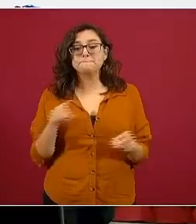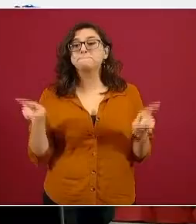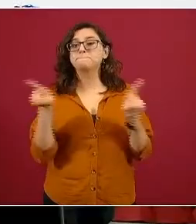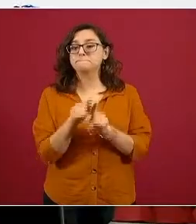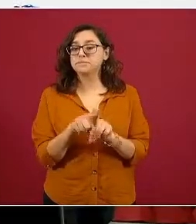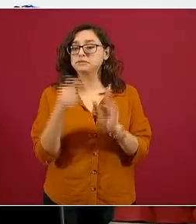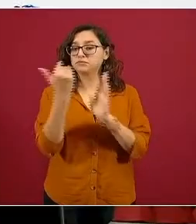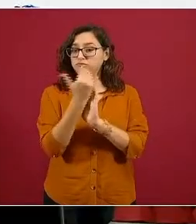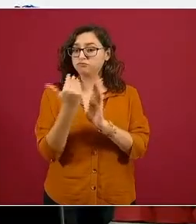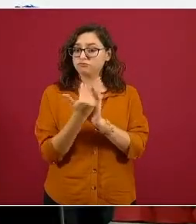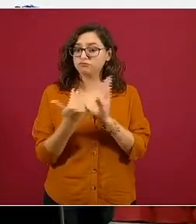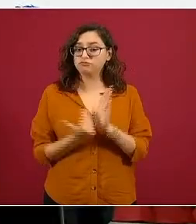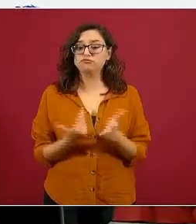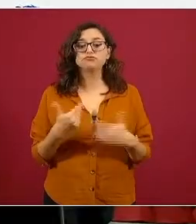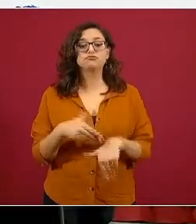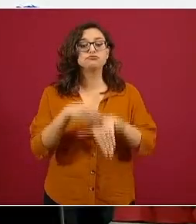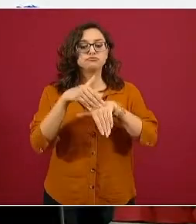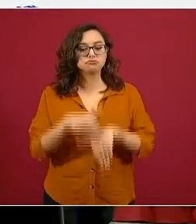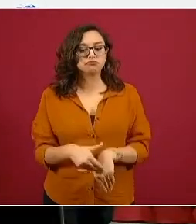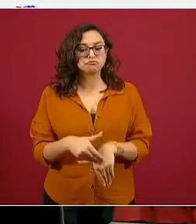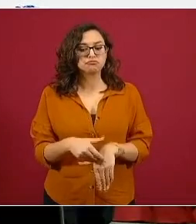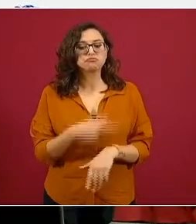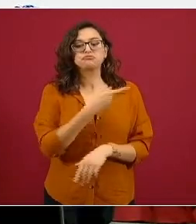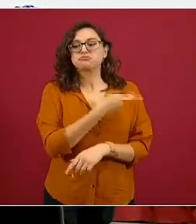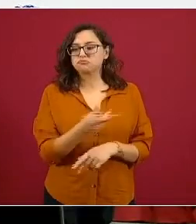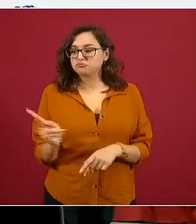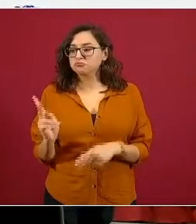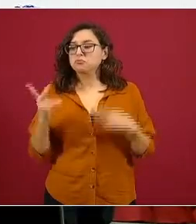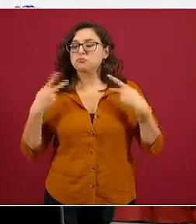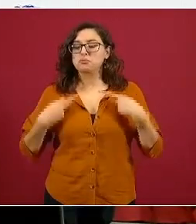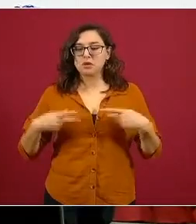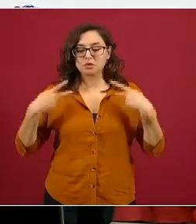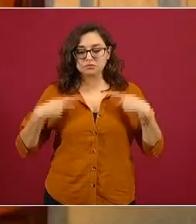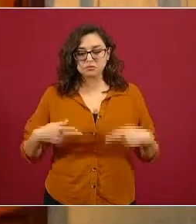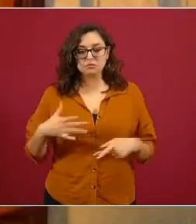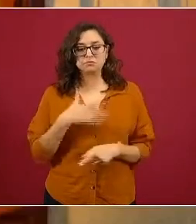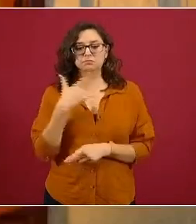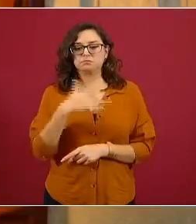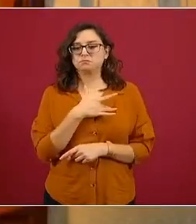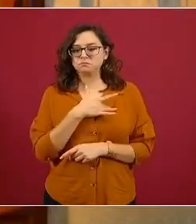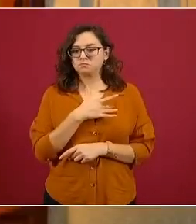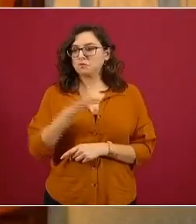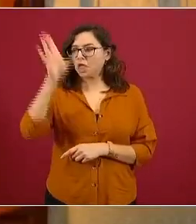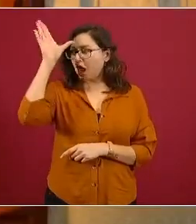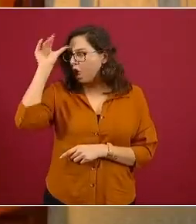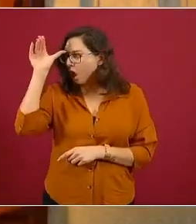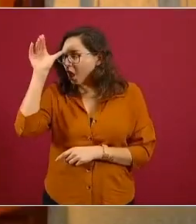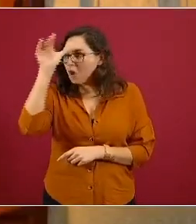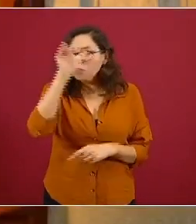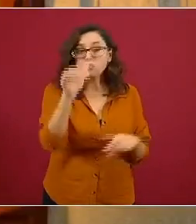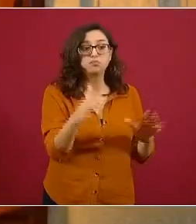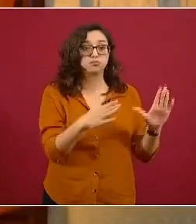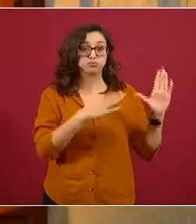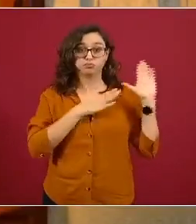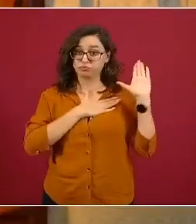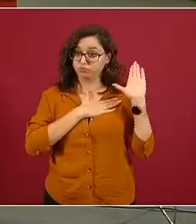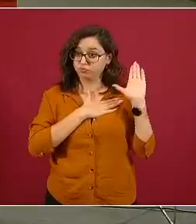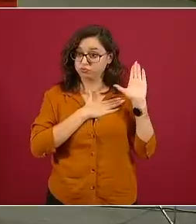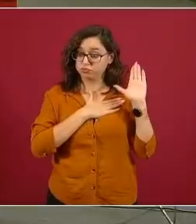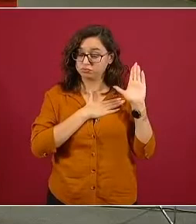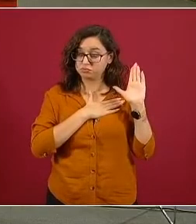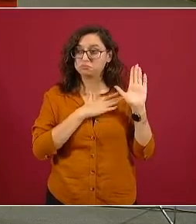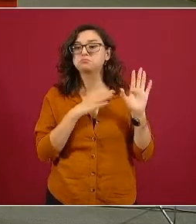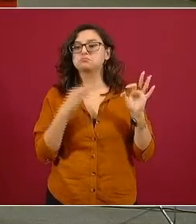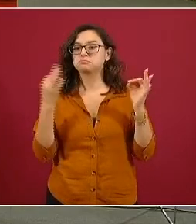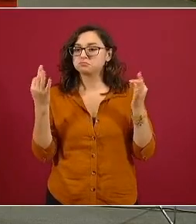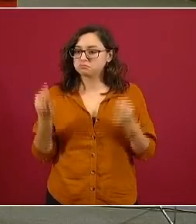del programa, de buena fe se acuerdan las bases de colaboración de cada año.